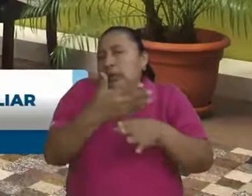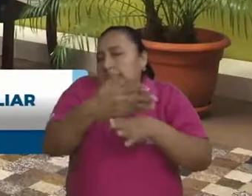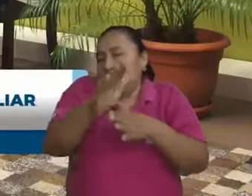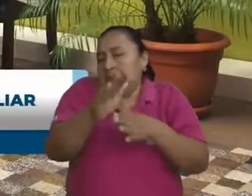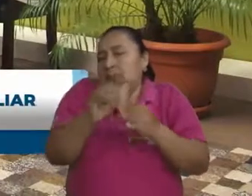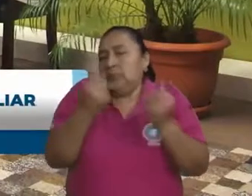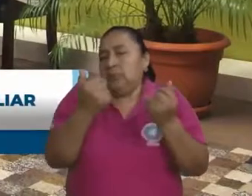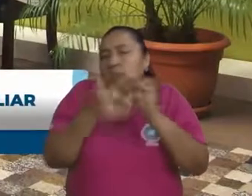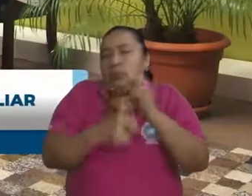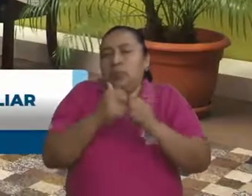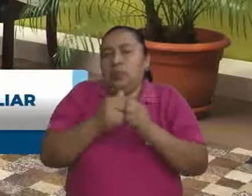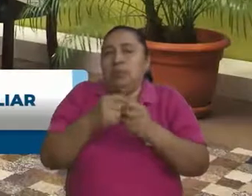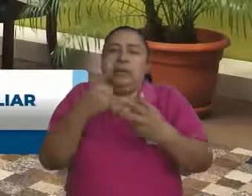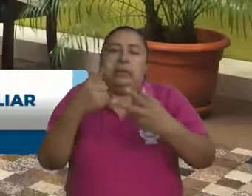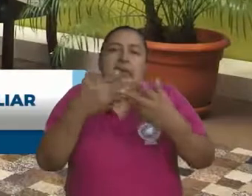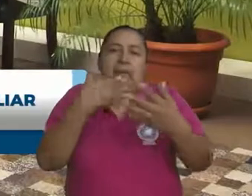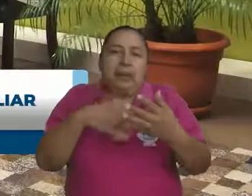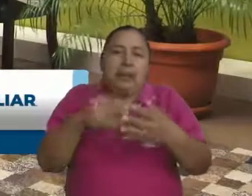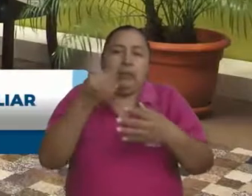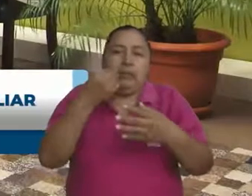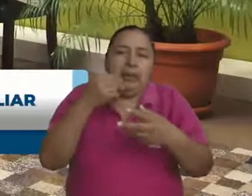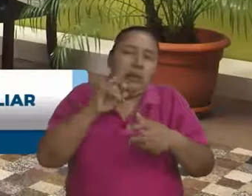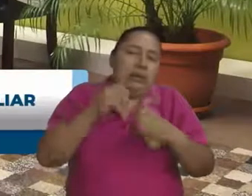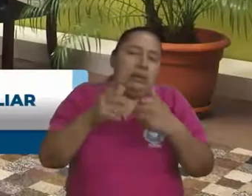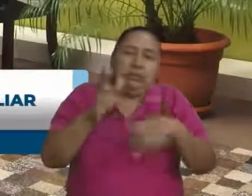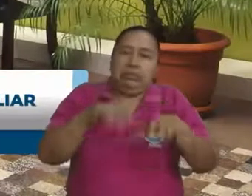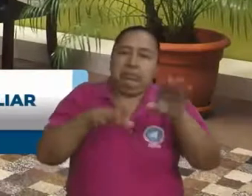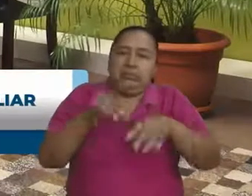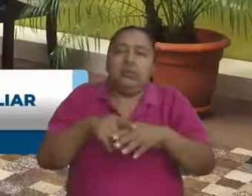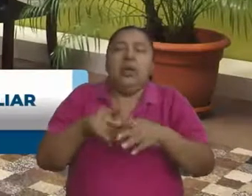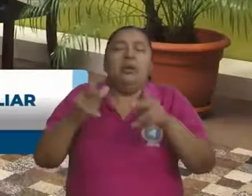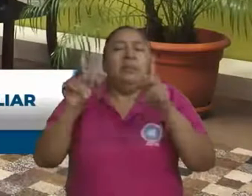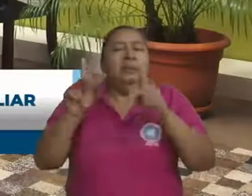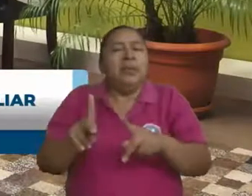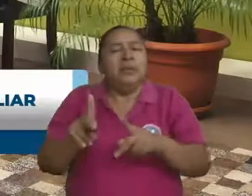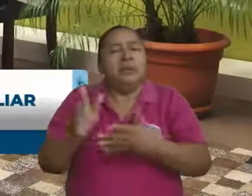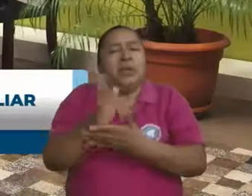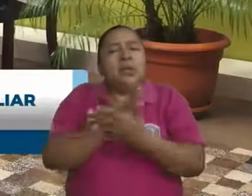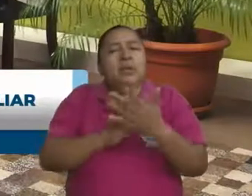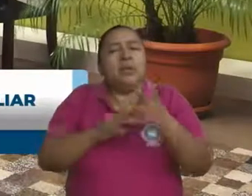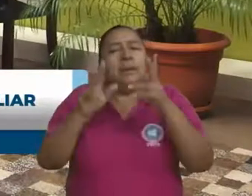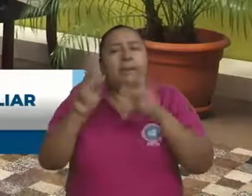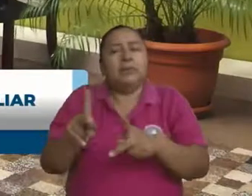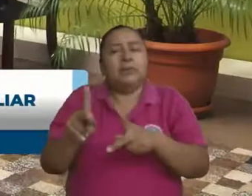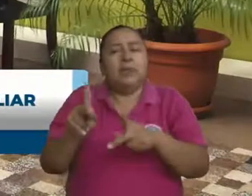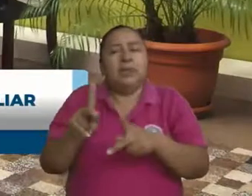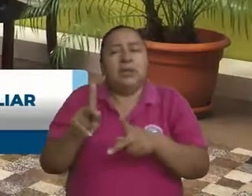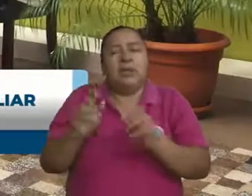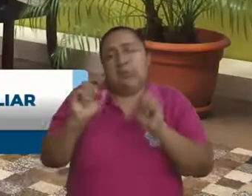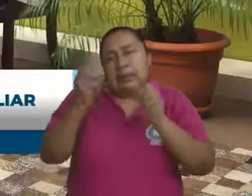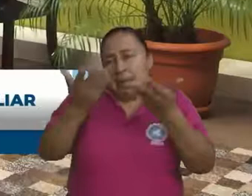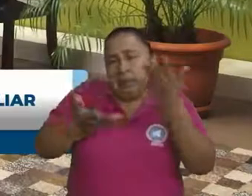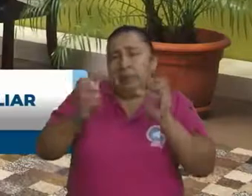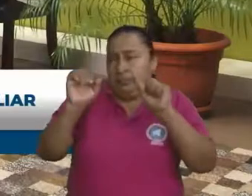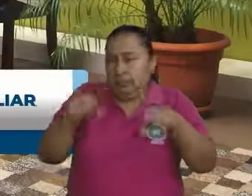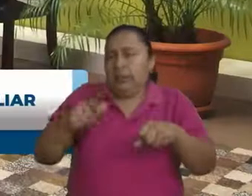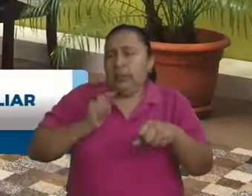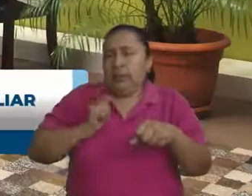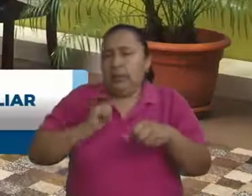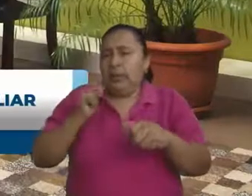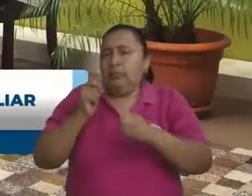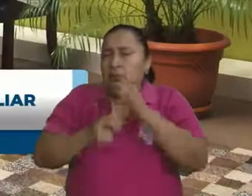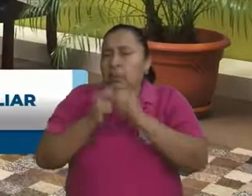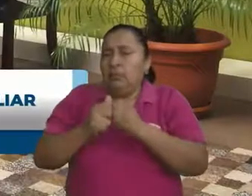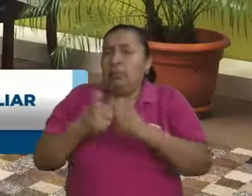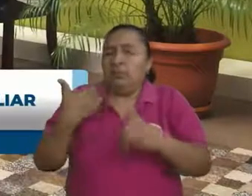causantes del trastorno de la vesícula biliar. Personas que están predispuestas a desarrollar esta enfermedad o este trastorno en